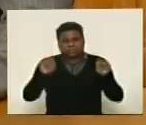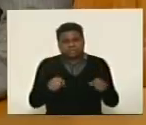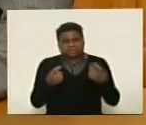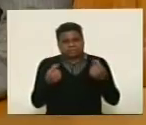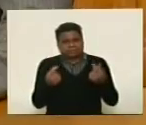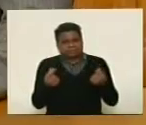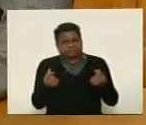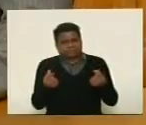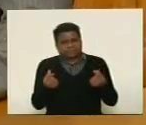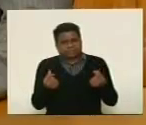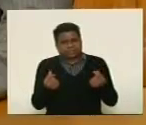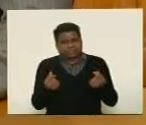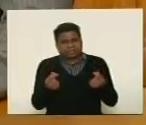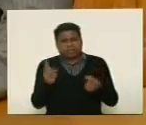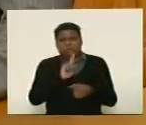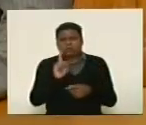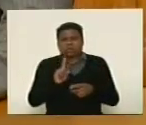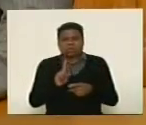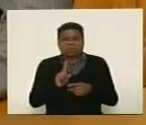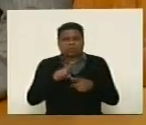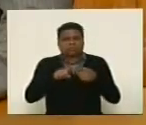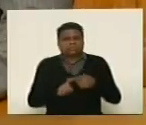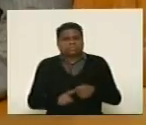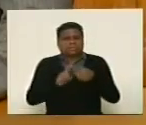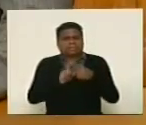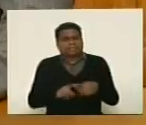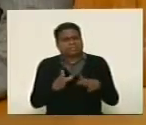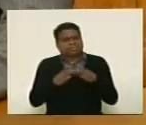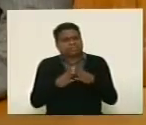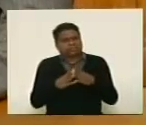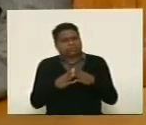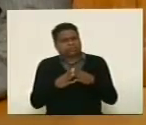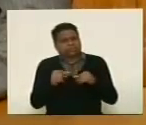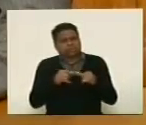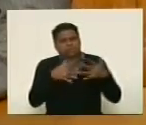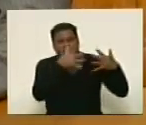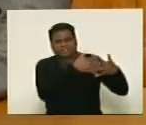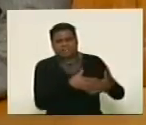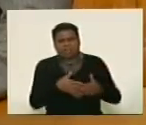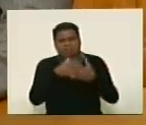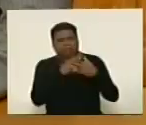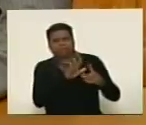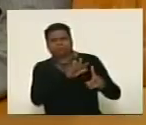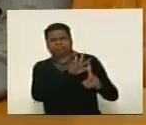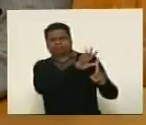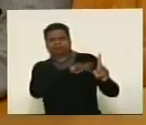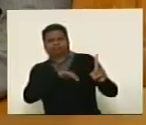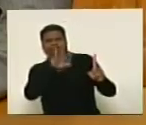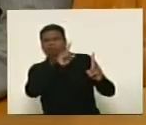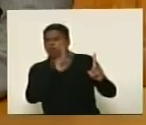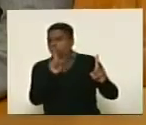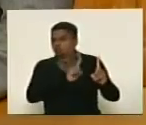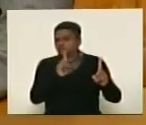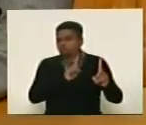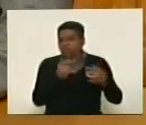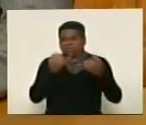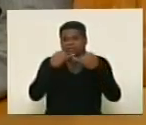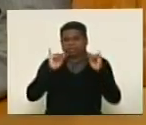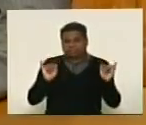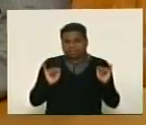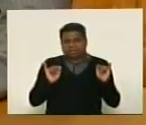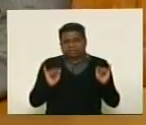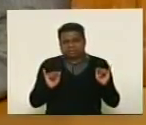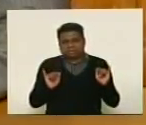financiero no dependiente del chantaje imperial para el impulso soberano e independiente